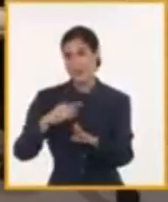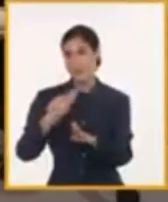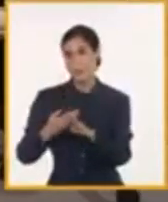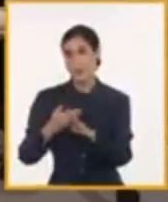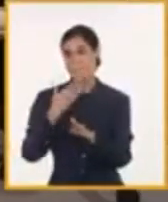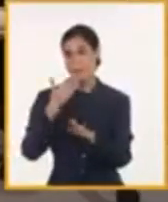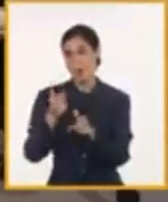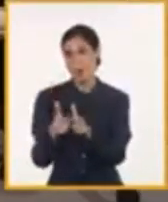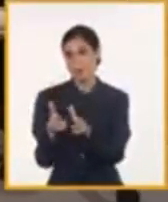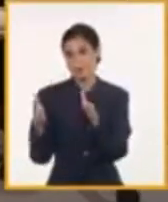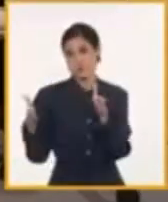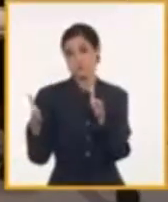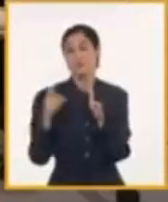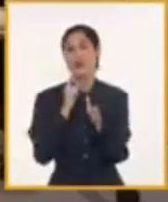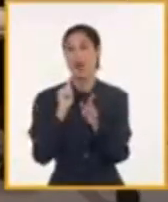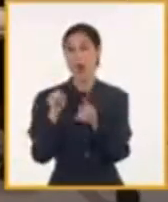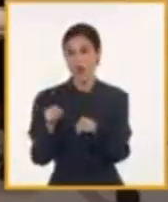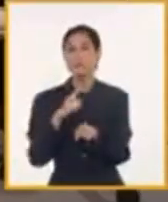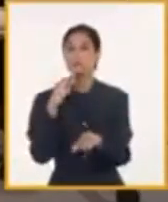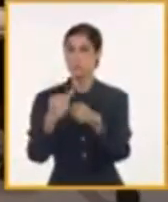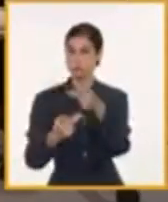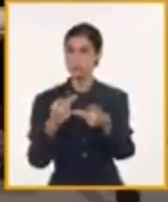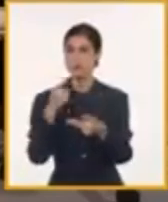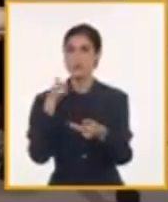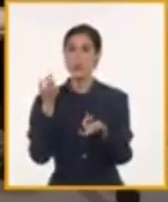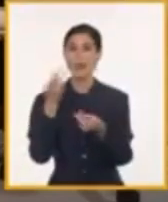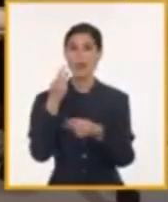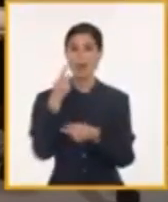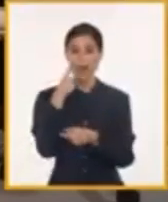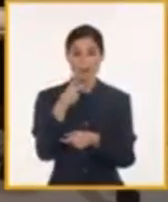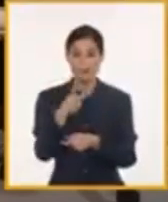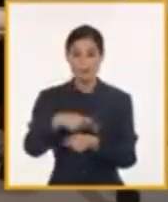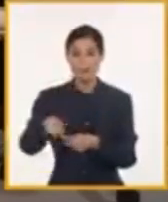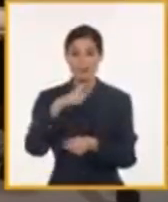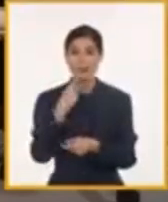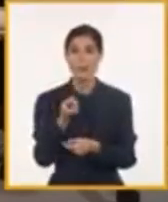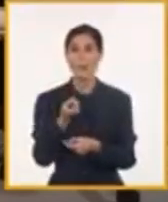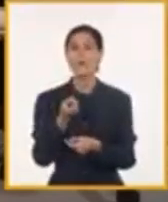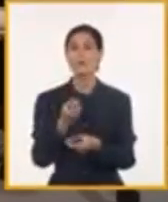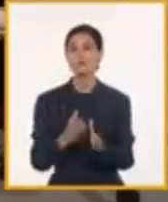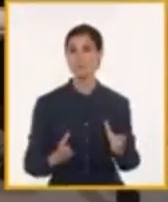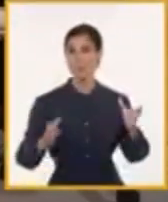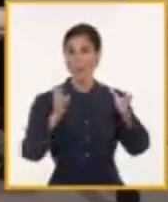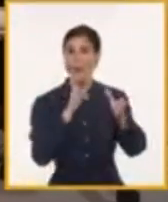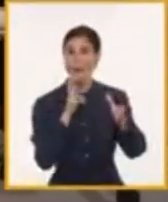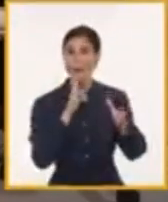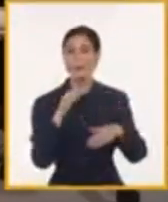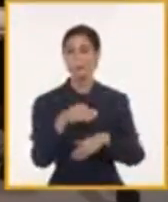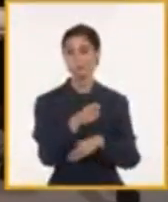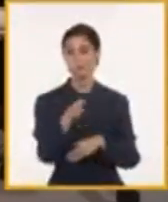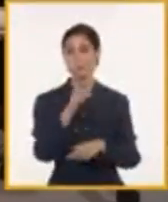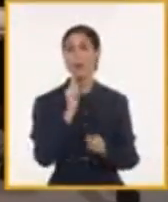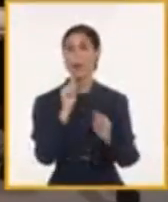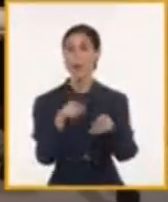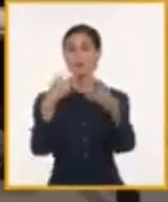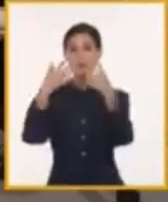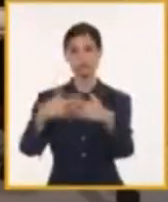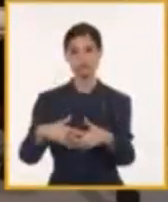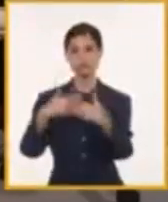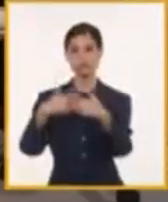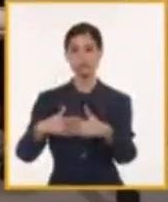que está, podemos decir, los cuadrados de agua donde se trabaja, ¿no? Ese es el de lo que estaba